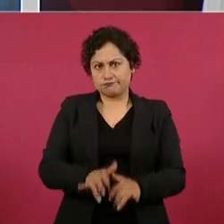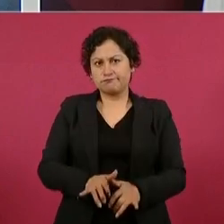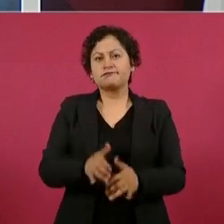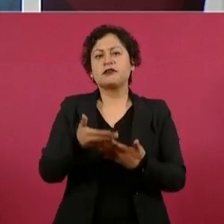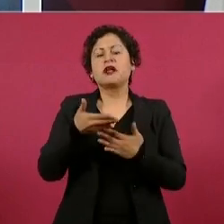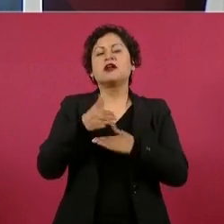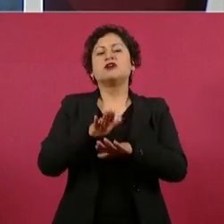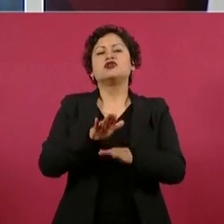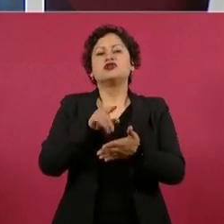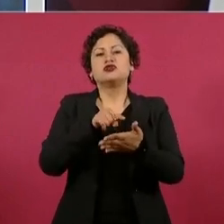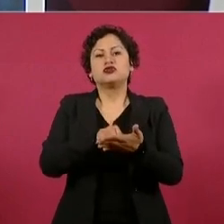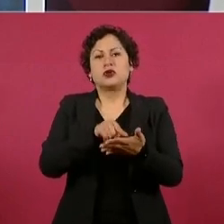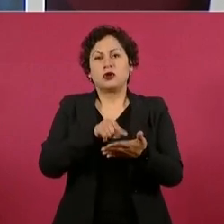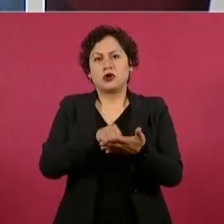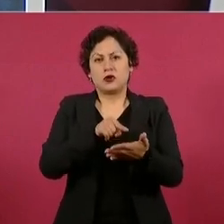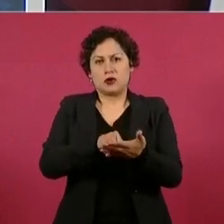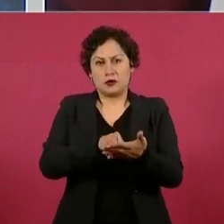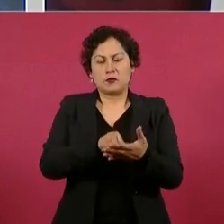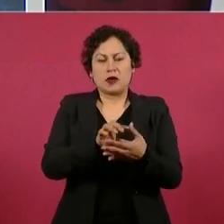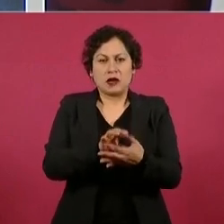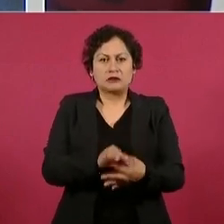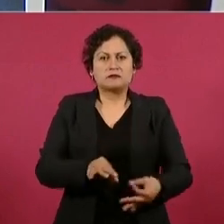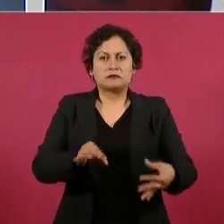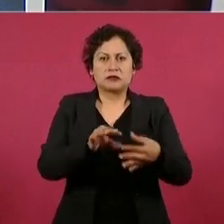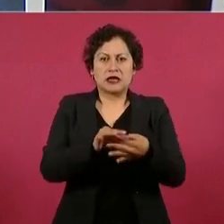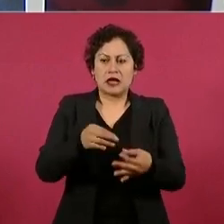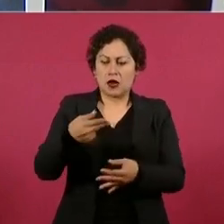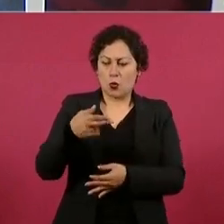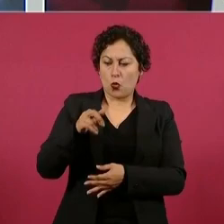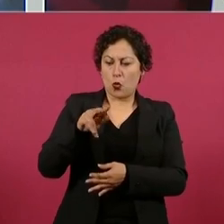Huerta, y dice, entre otras cosas, ¿no?,